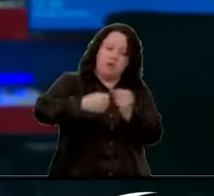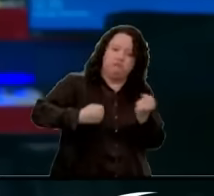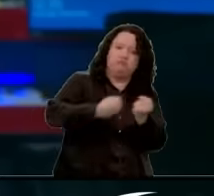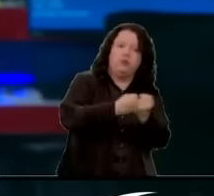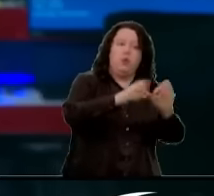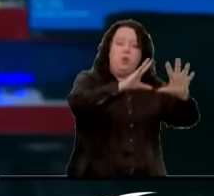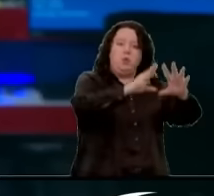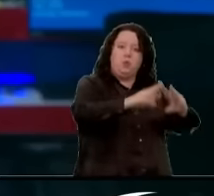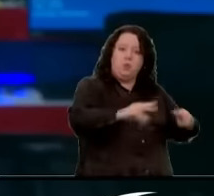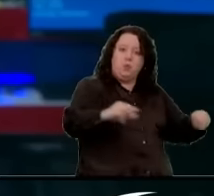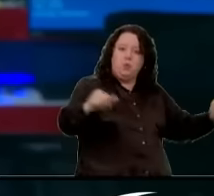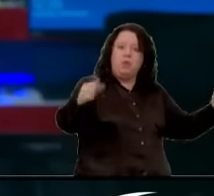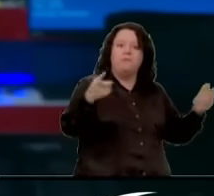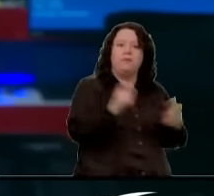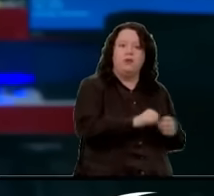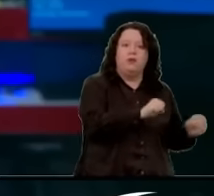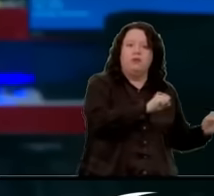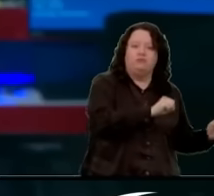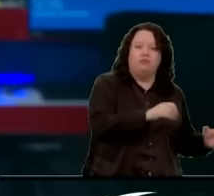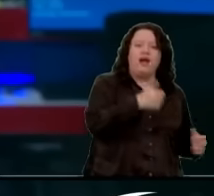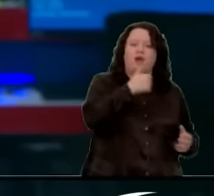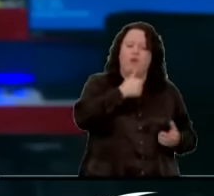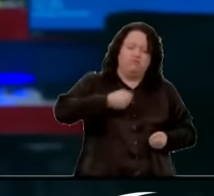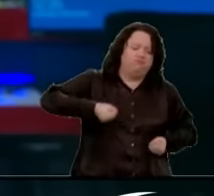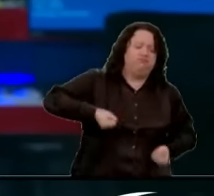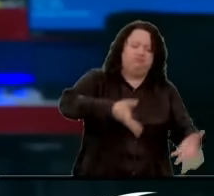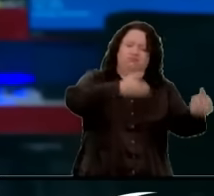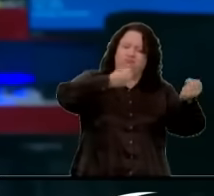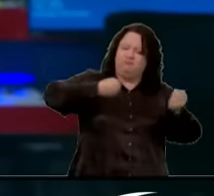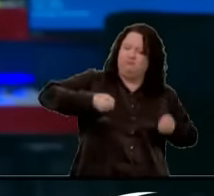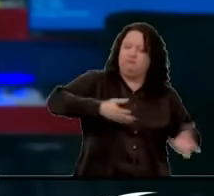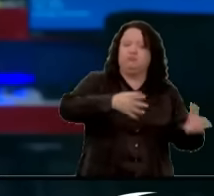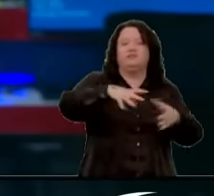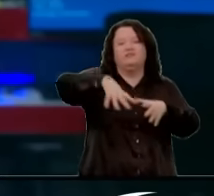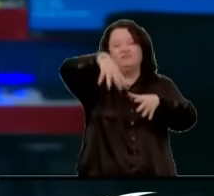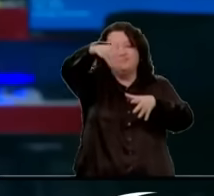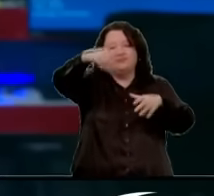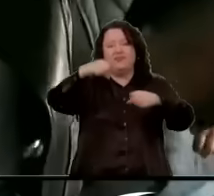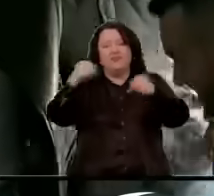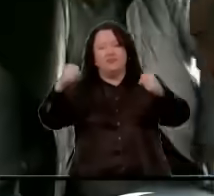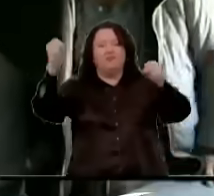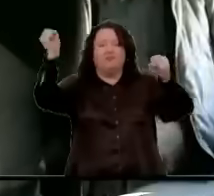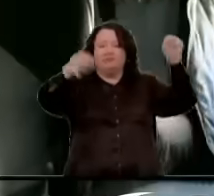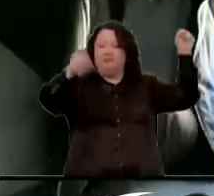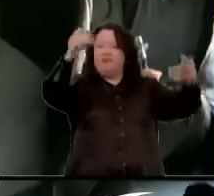de incendios y la descarga de miles de litros de agua sobre los páramos y cerros.